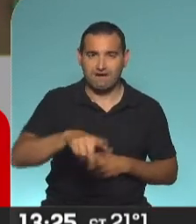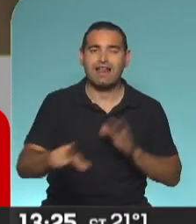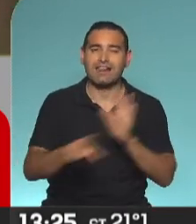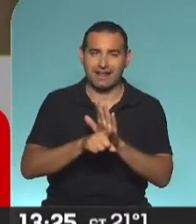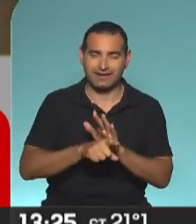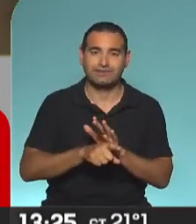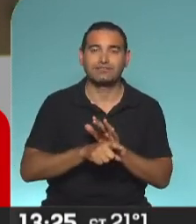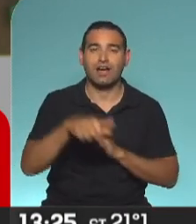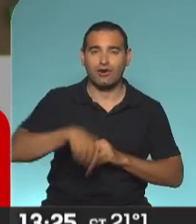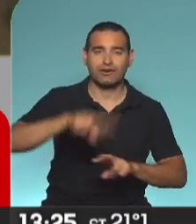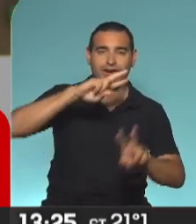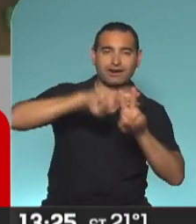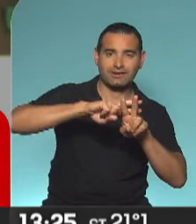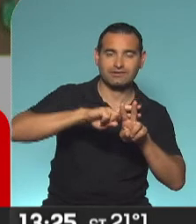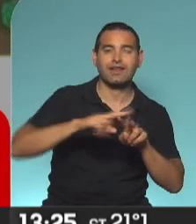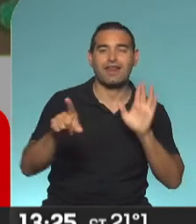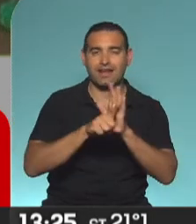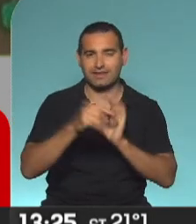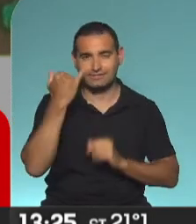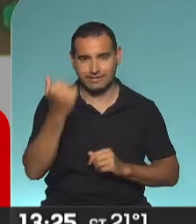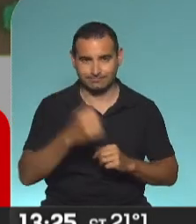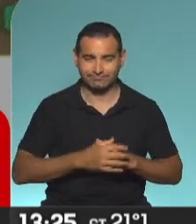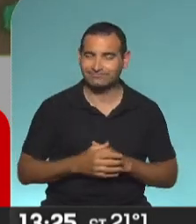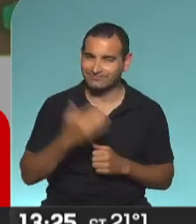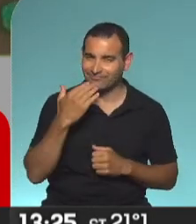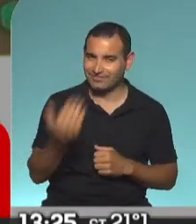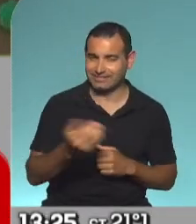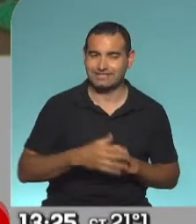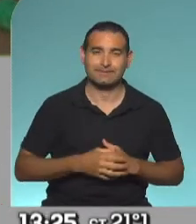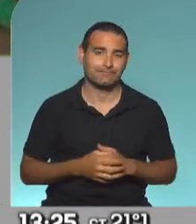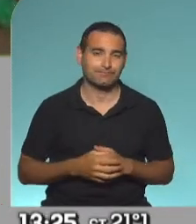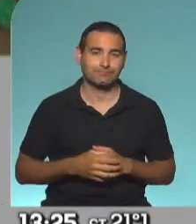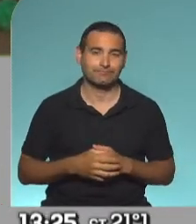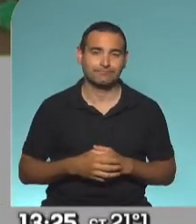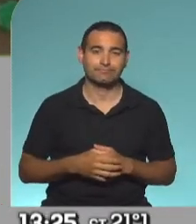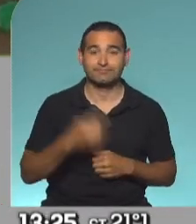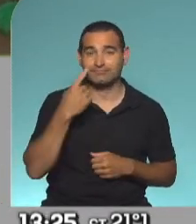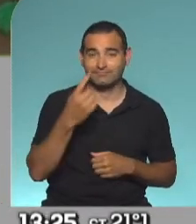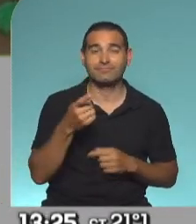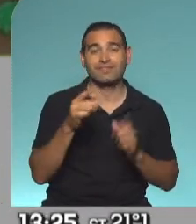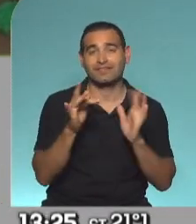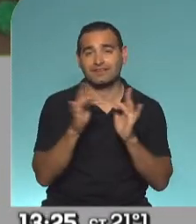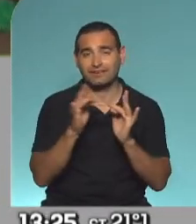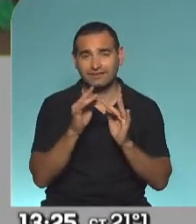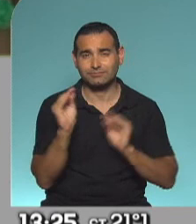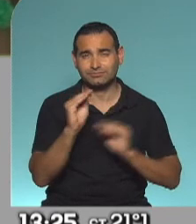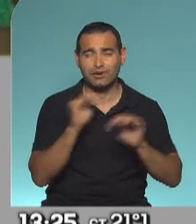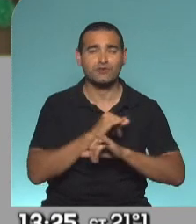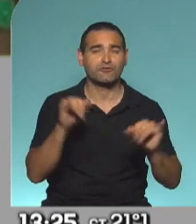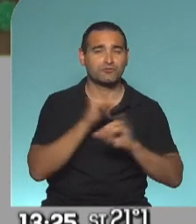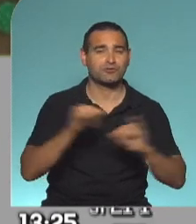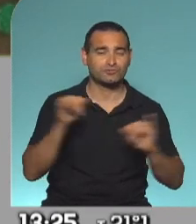ya hoy es hashtag es ley. Muchísimas gracias, Gaby, allí recorriendo a través de las redes toda la información